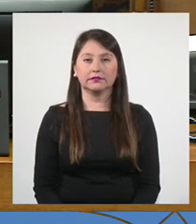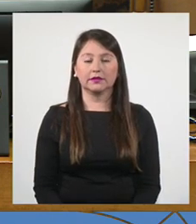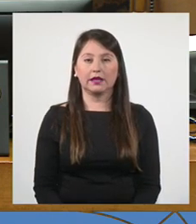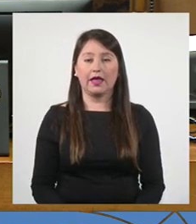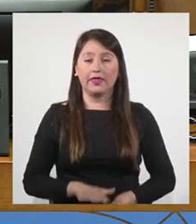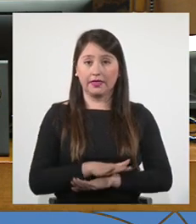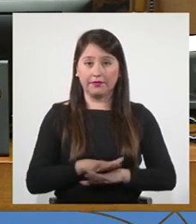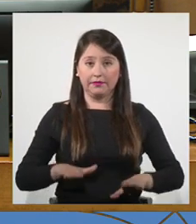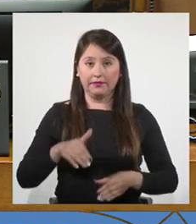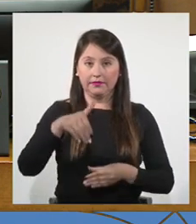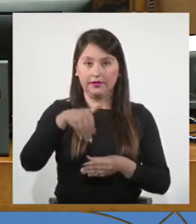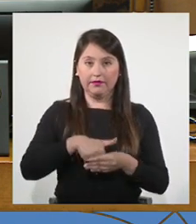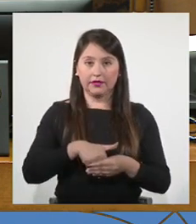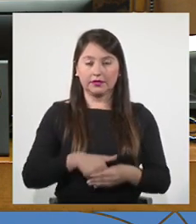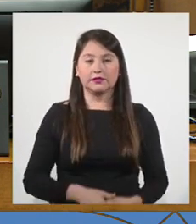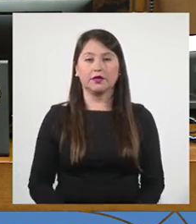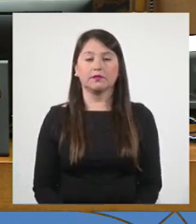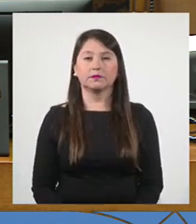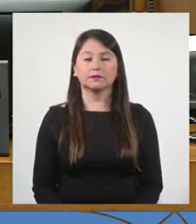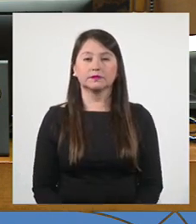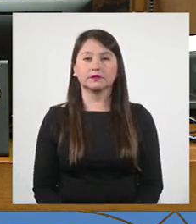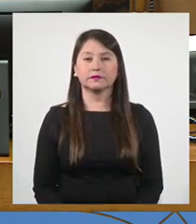Terminada la votación.